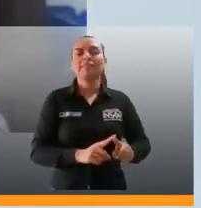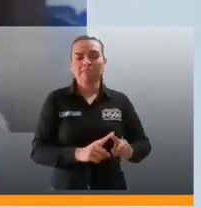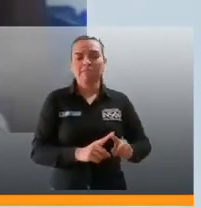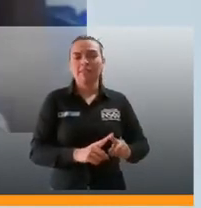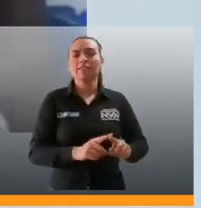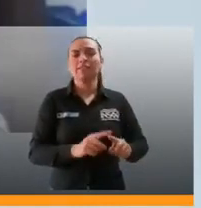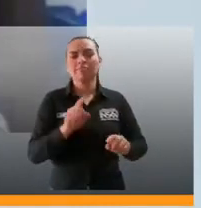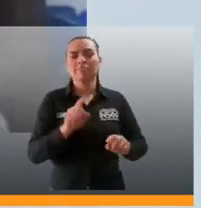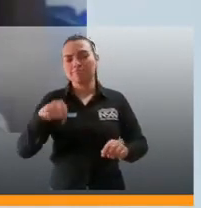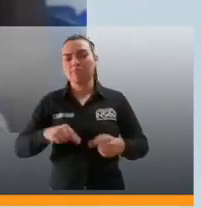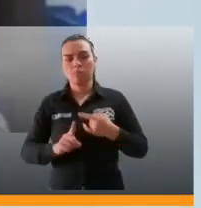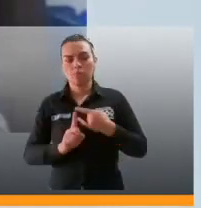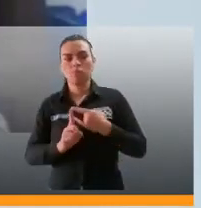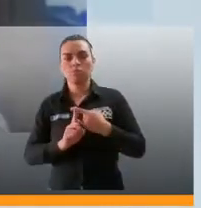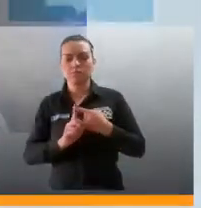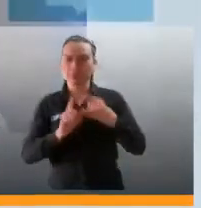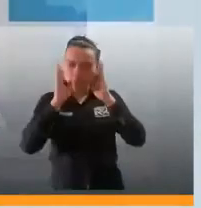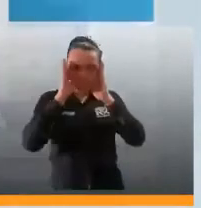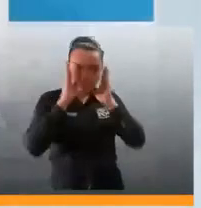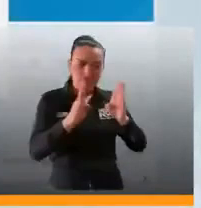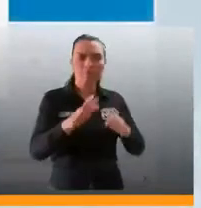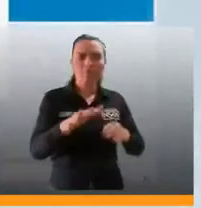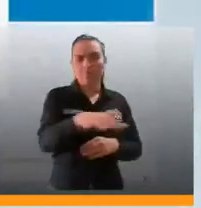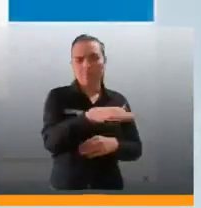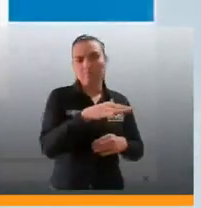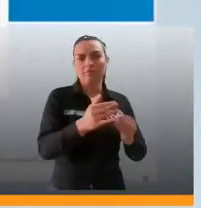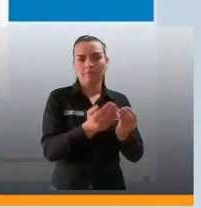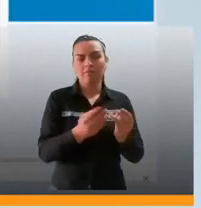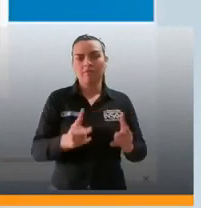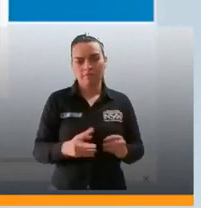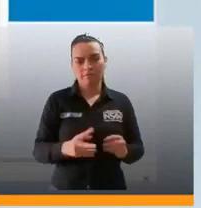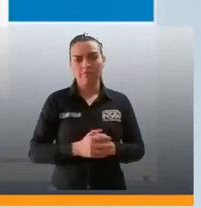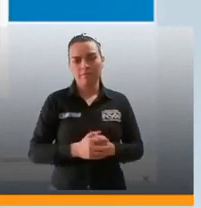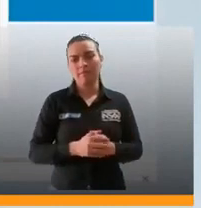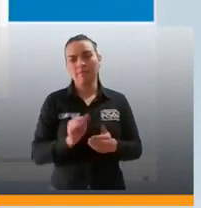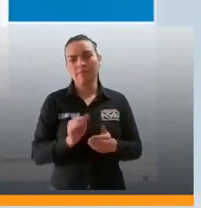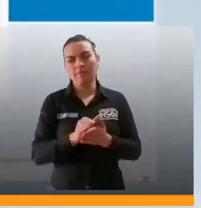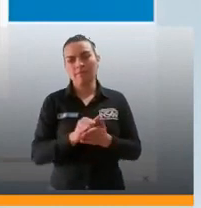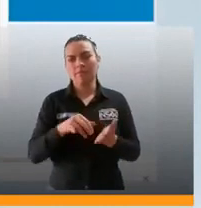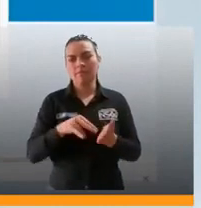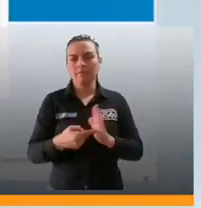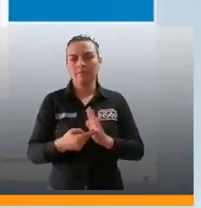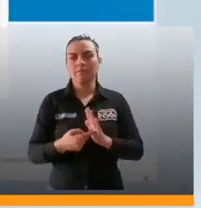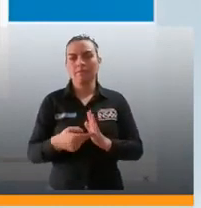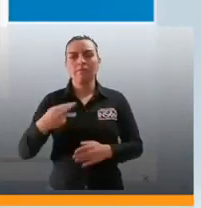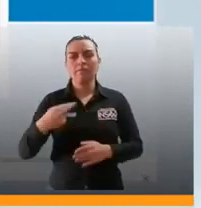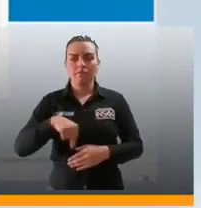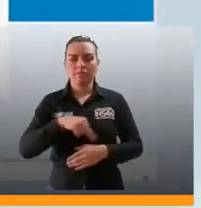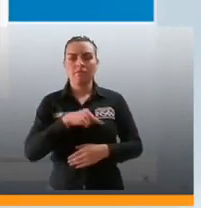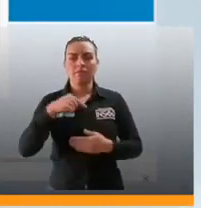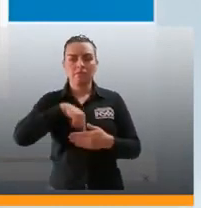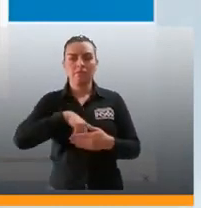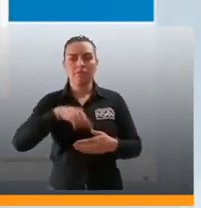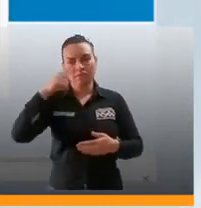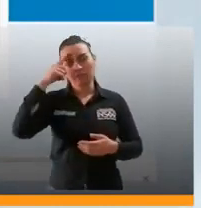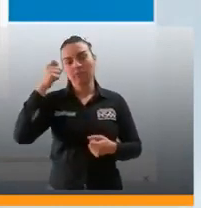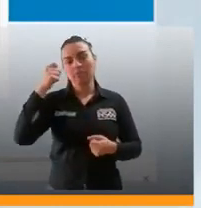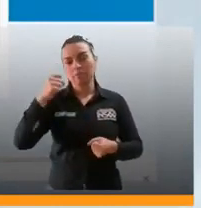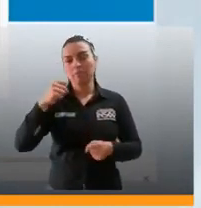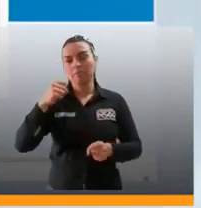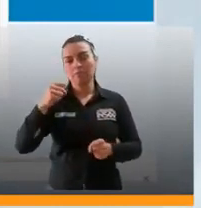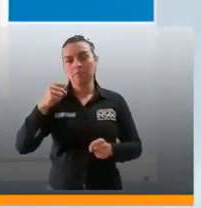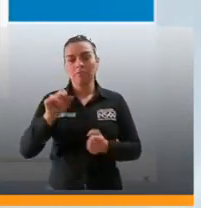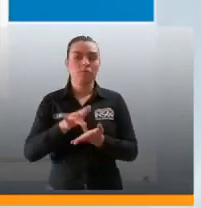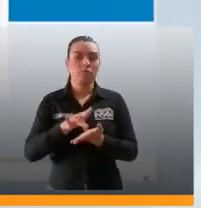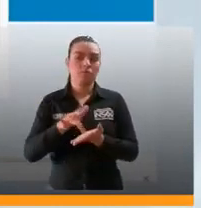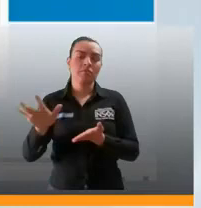de nuestros estudiantes. Entonces, en esa medida, pues tenemos una preocupación bastante